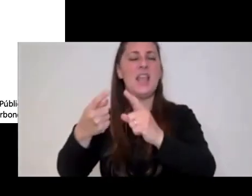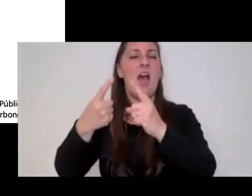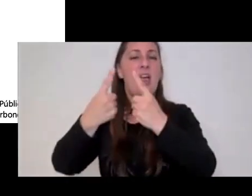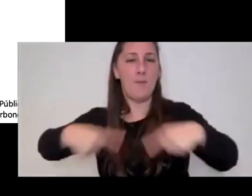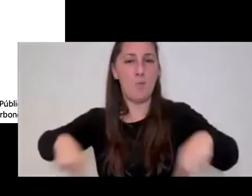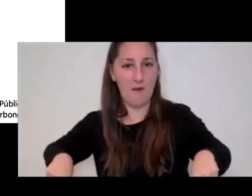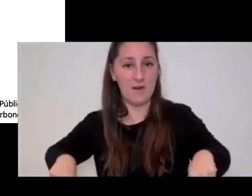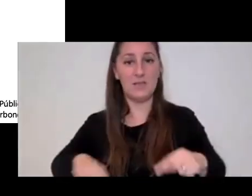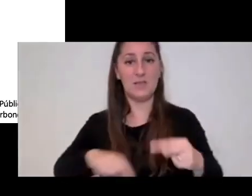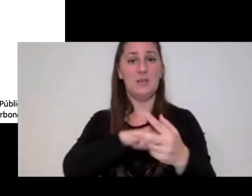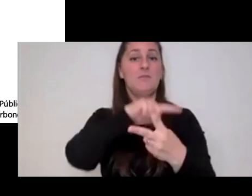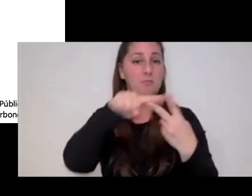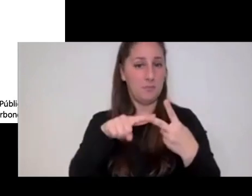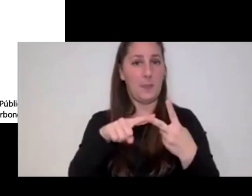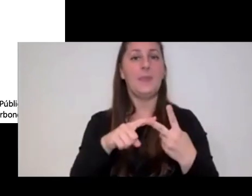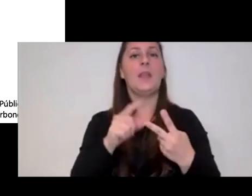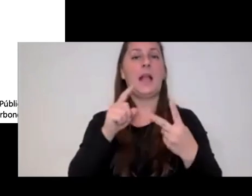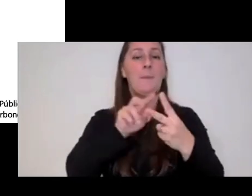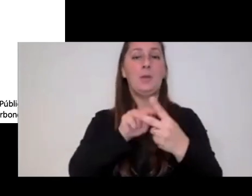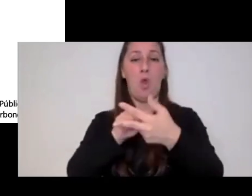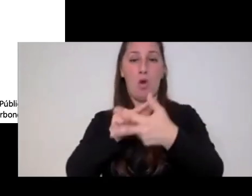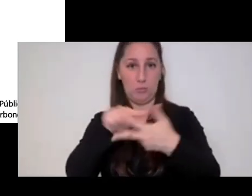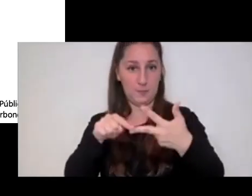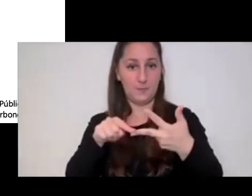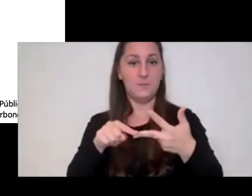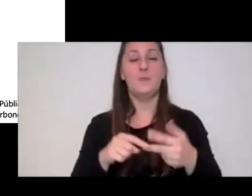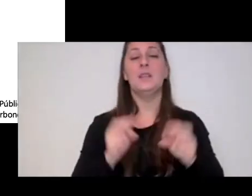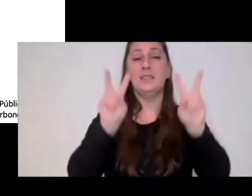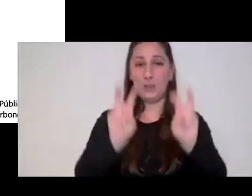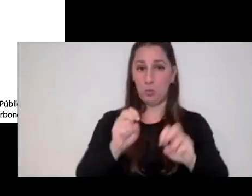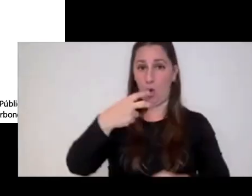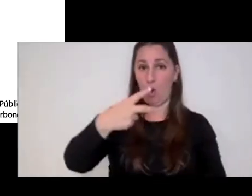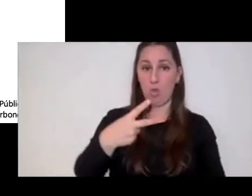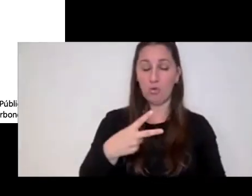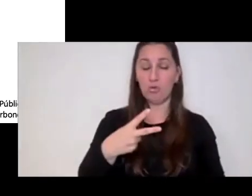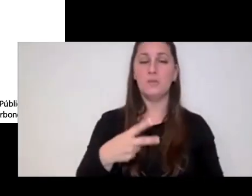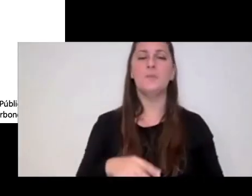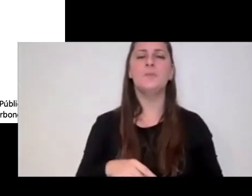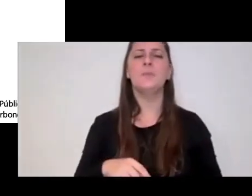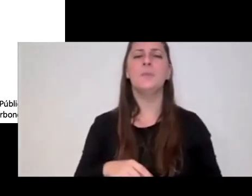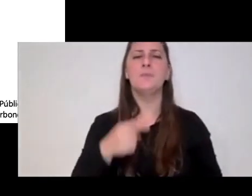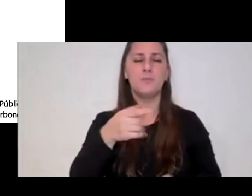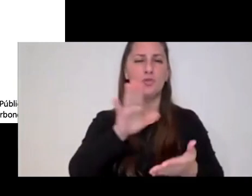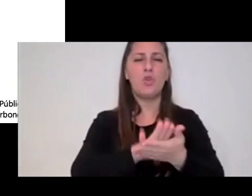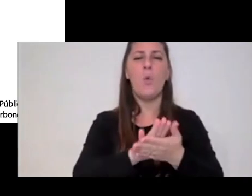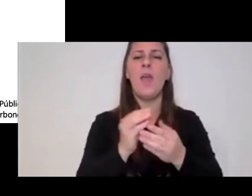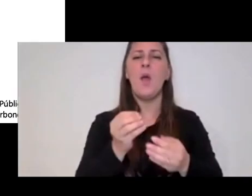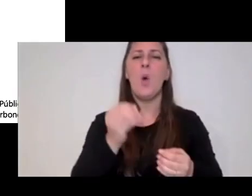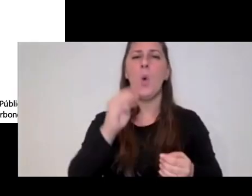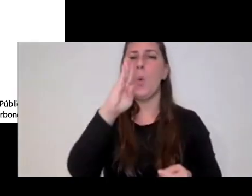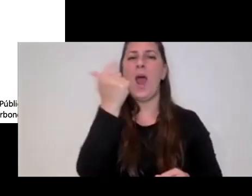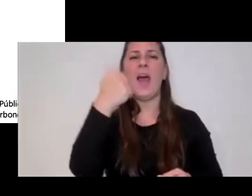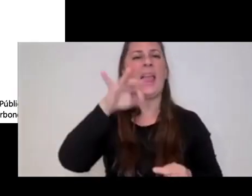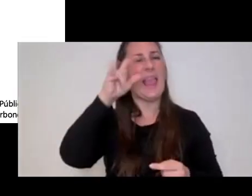este capítulo 2. Y por último, el título 2 se va a dedicar a lo que yo aquí he denominado blanqueo, pero la norma lo llama